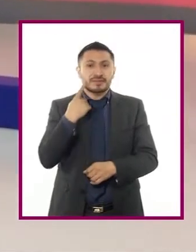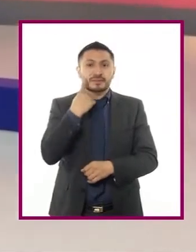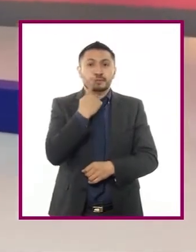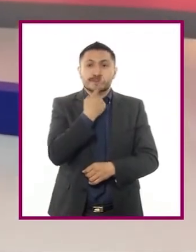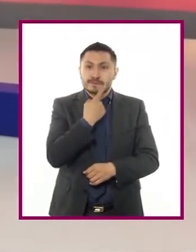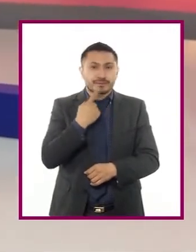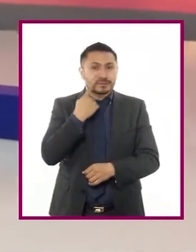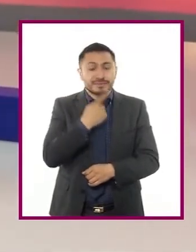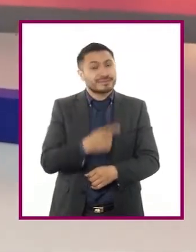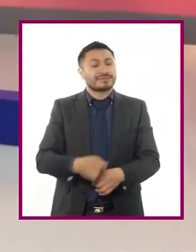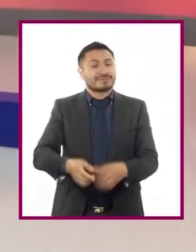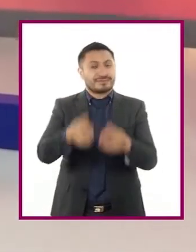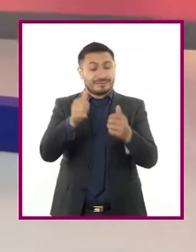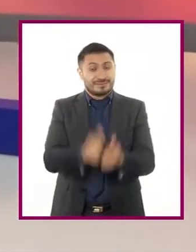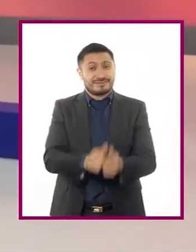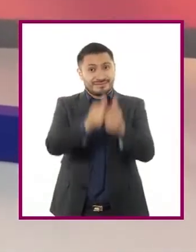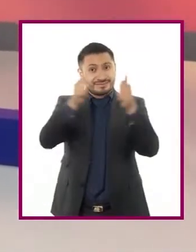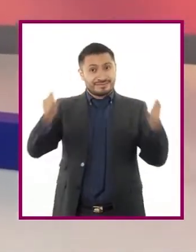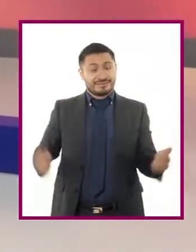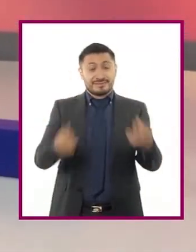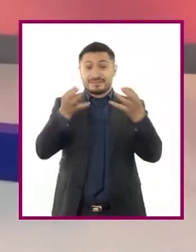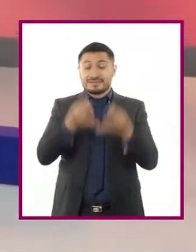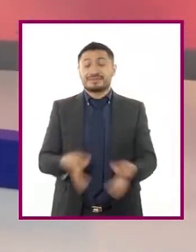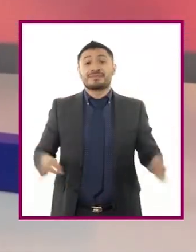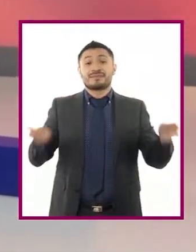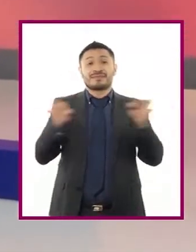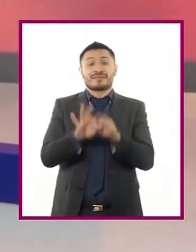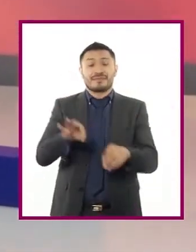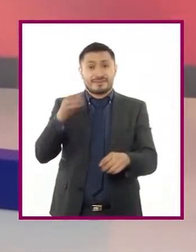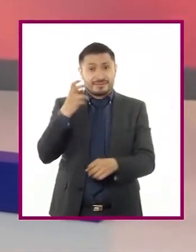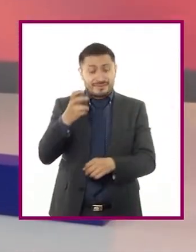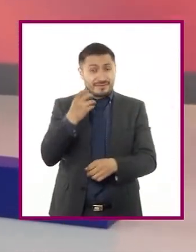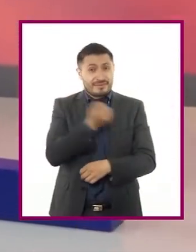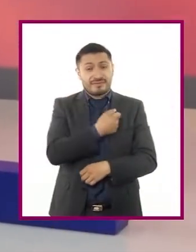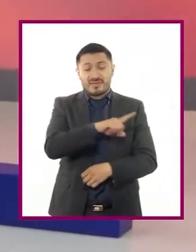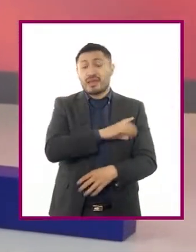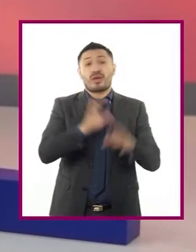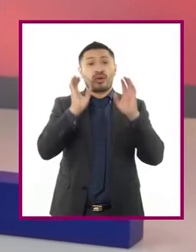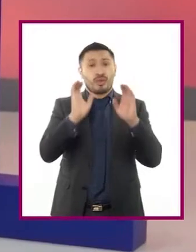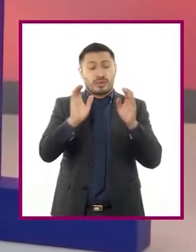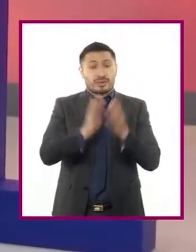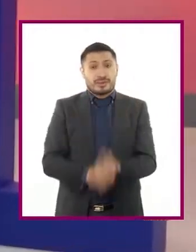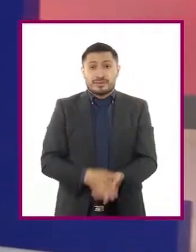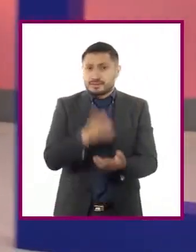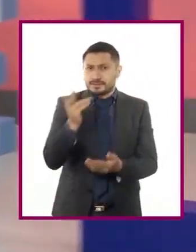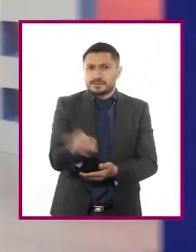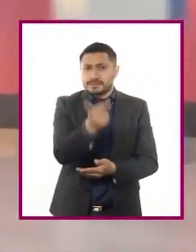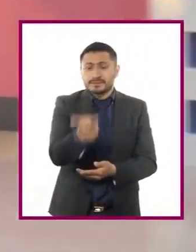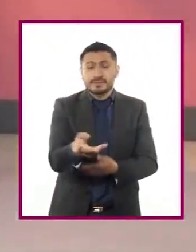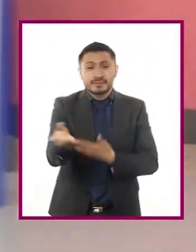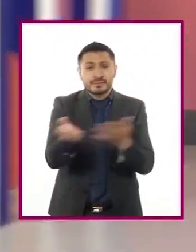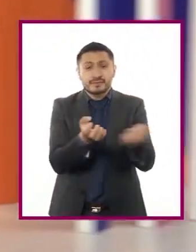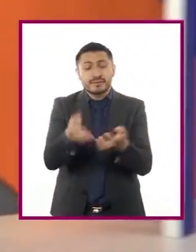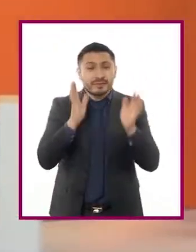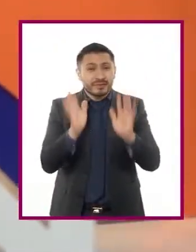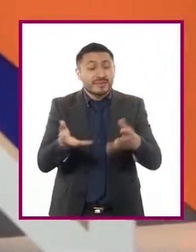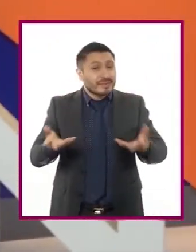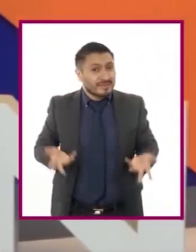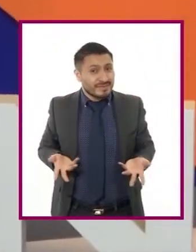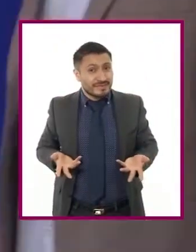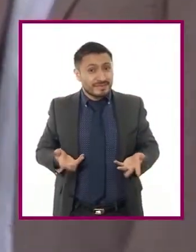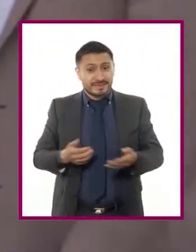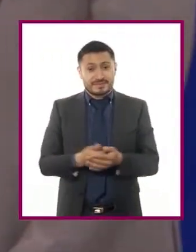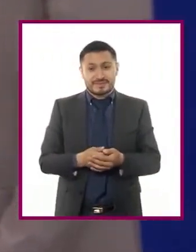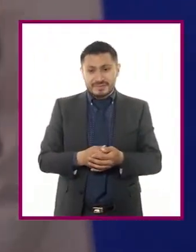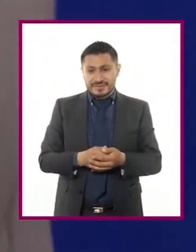boca, y guardar y pedir la sana distancia. La salud es lo primero. Además, ¿ya hicieron algo de ejercicio hoy?